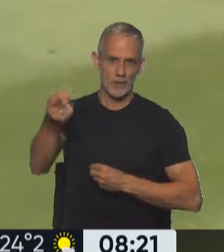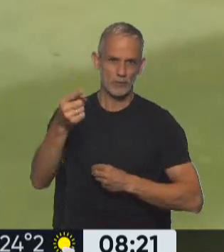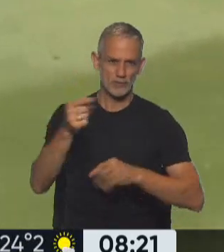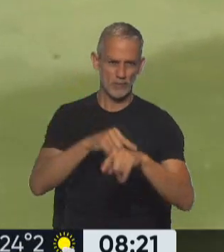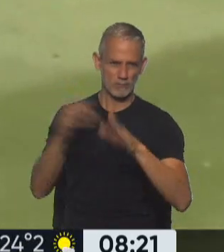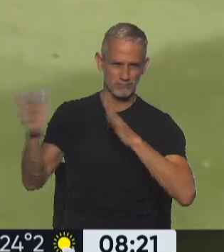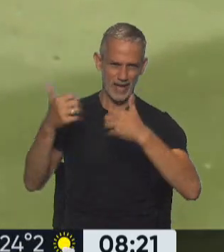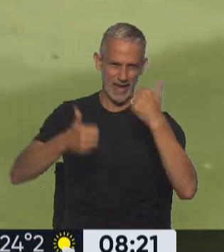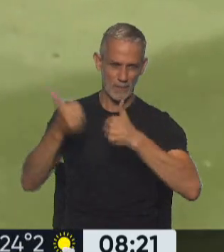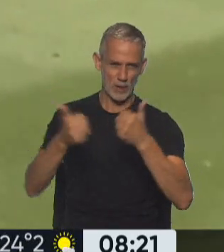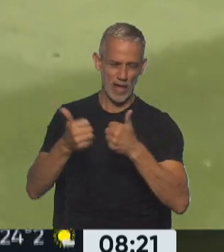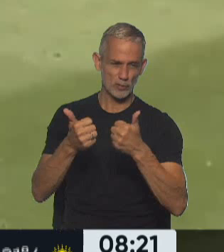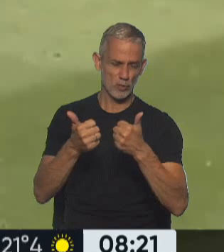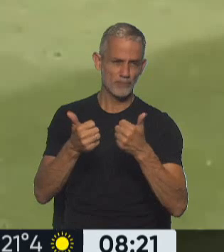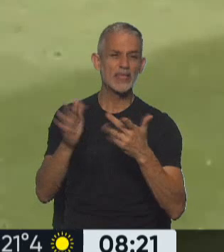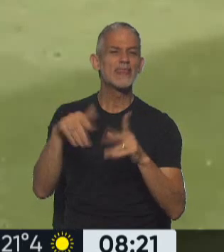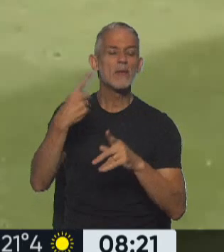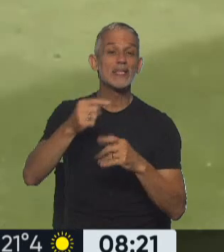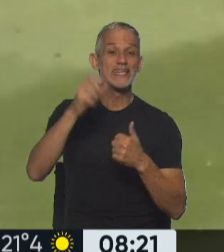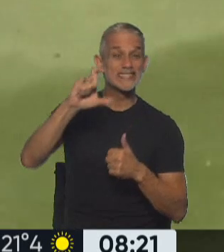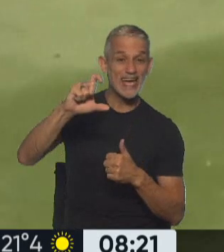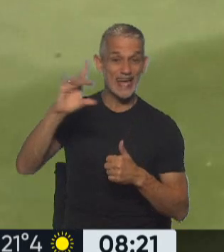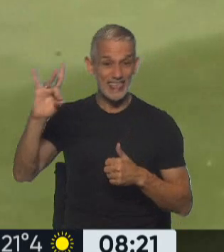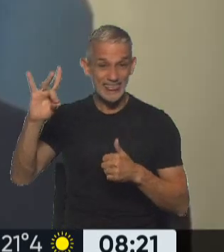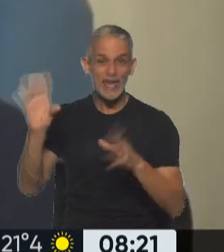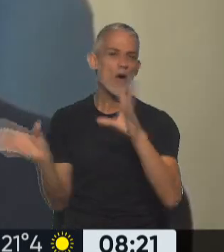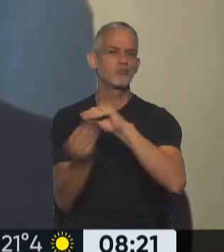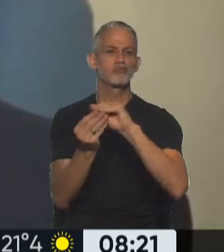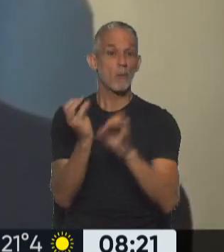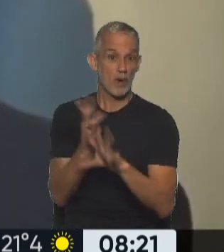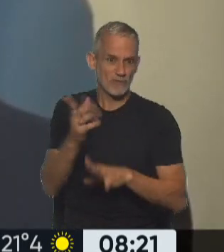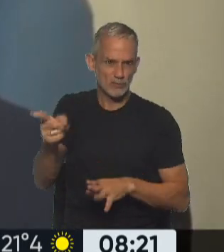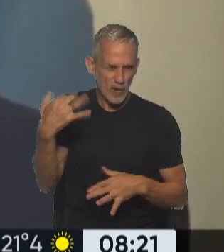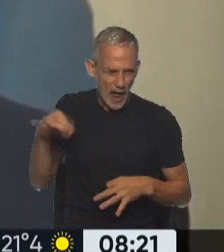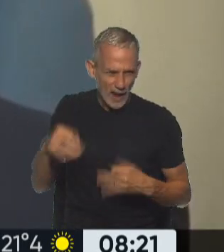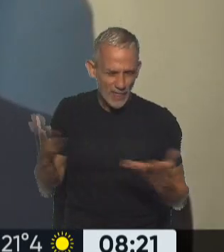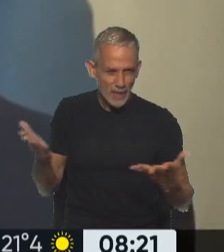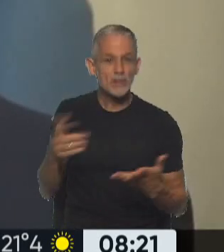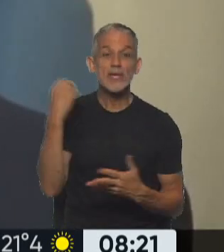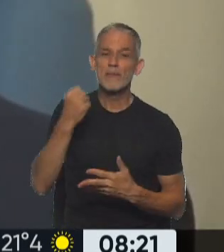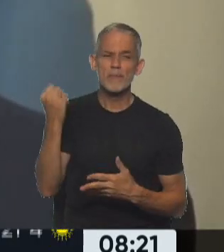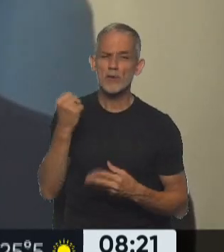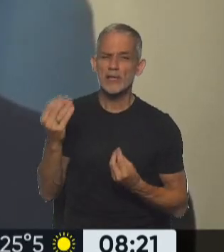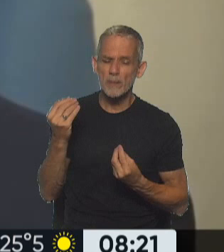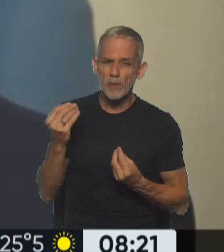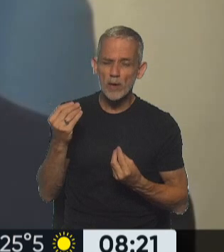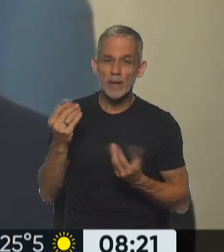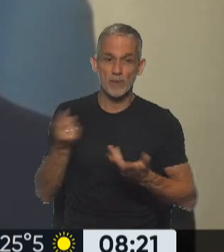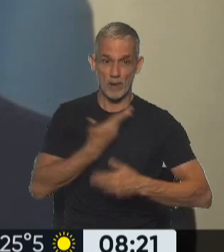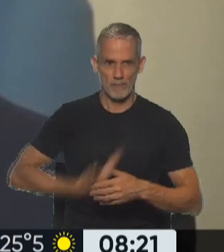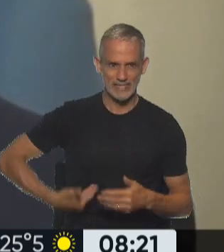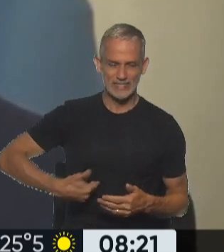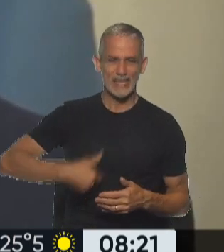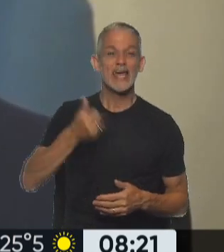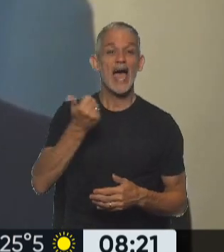temporada, hasta ahora temporada regular, después la C y la D, y deberán ser profesionales. Esto es lo más importante anunciado por el presidente